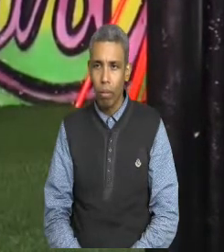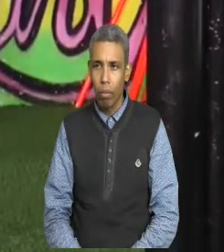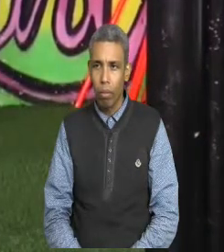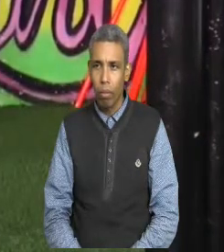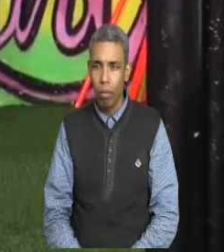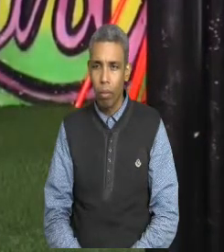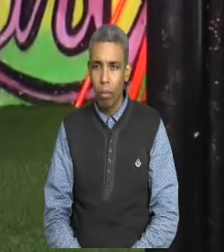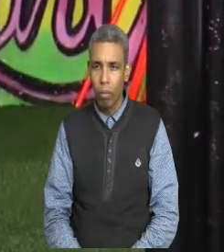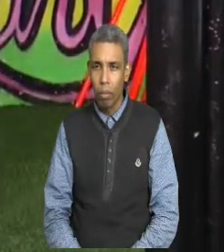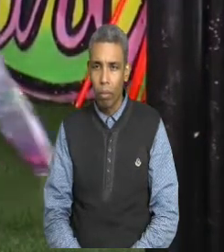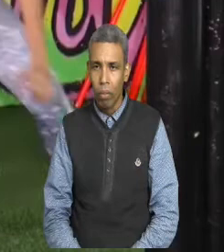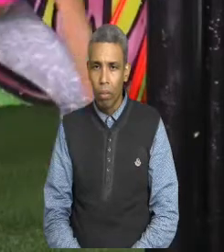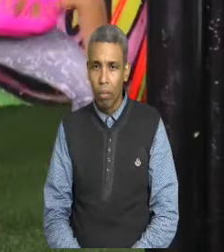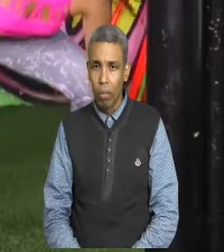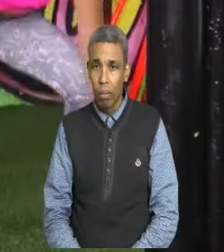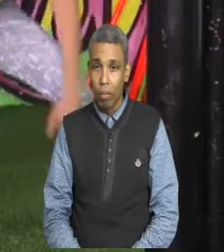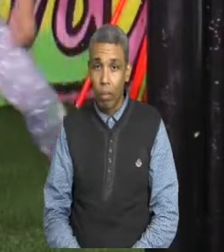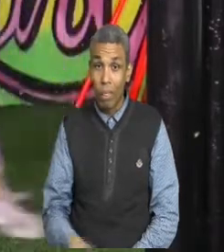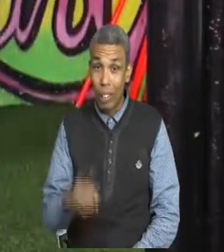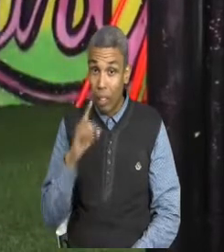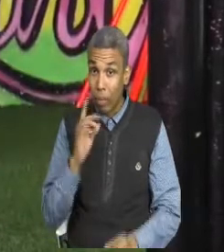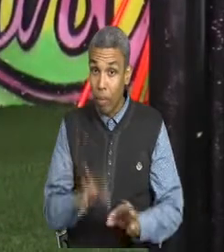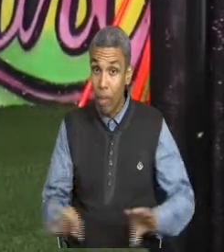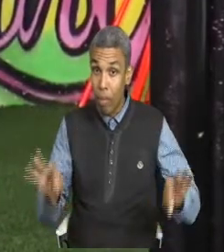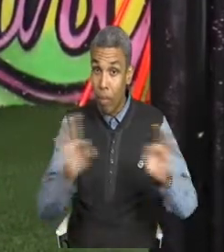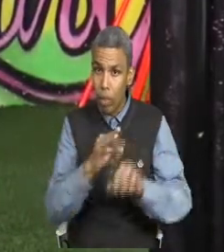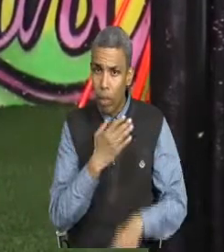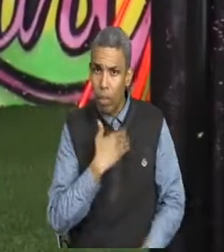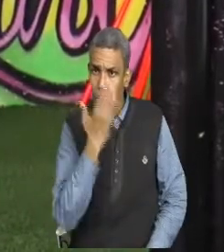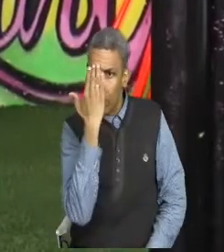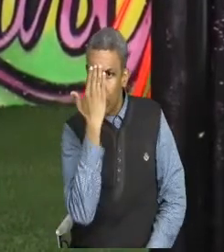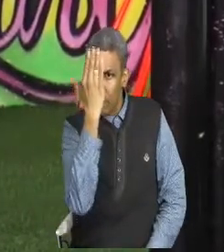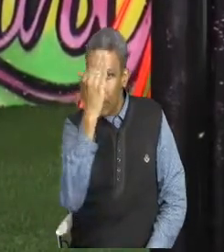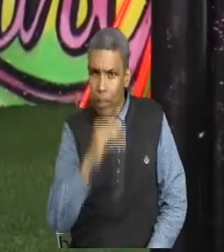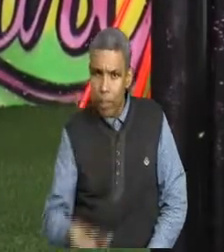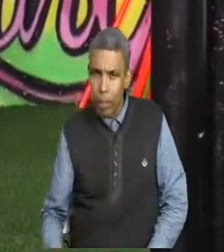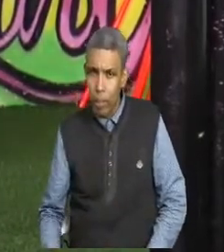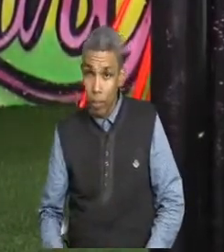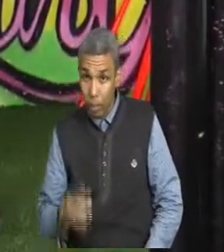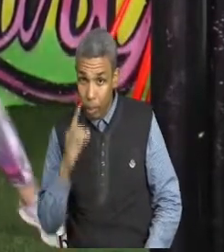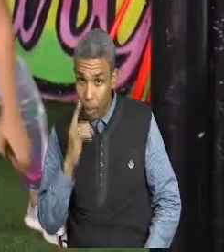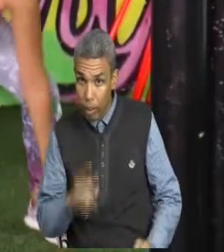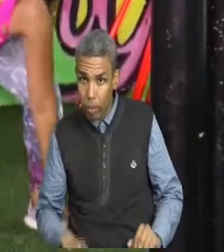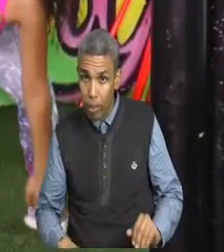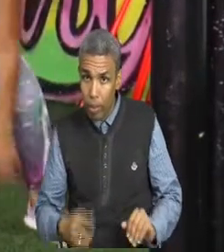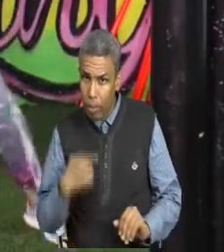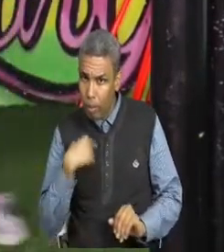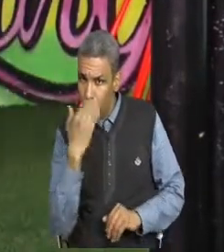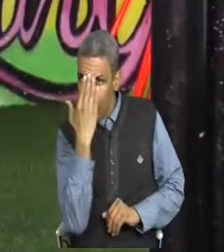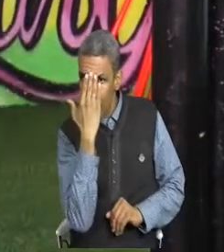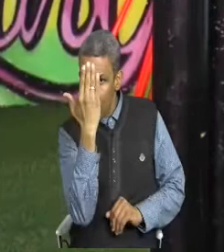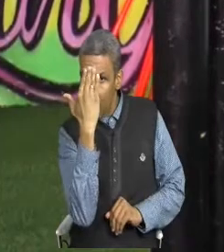Siempre vayan abajo con la espalda derecha, mirando al frente, dándole técnica a los movimientos. Entonces, Kiara.